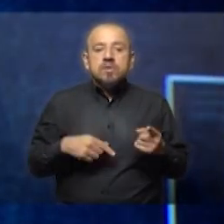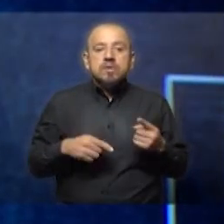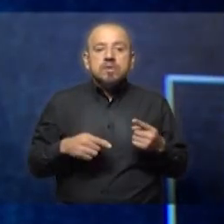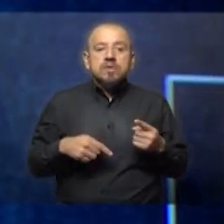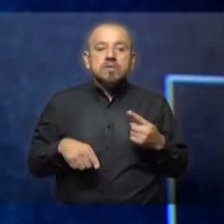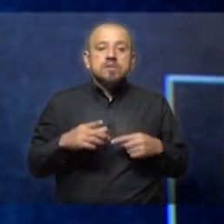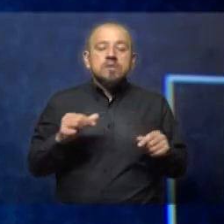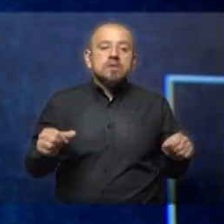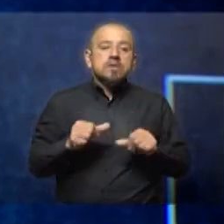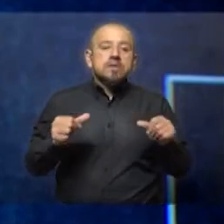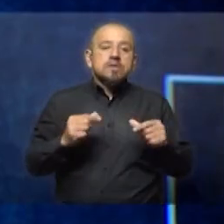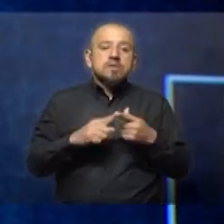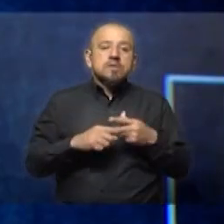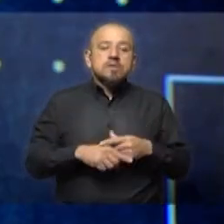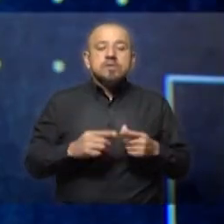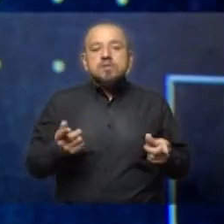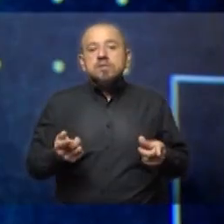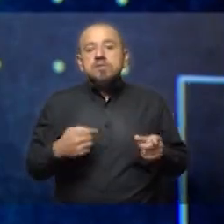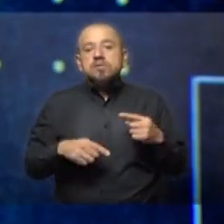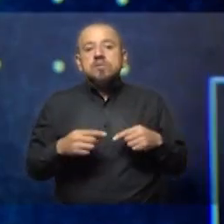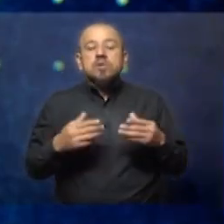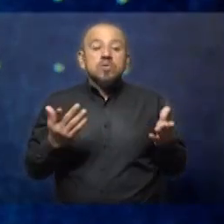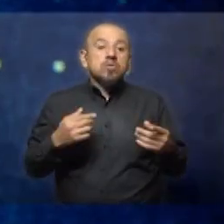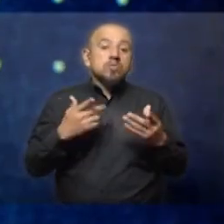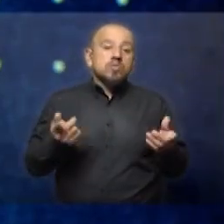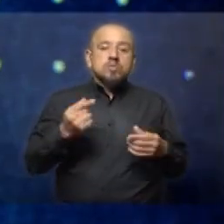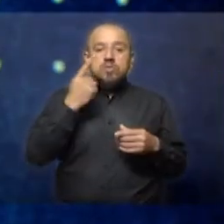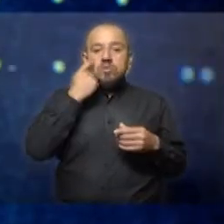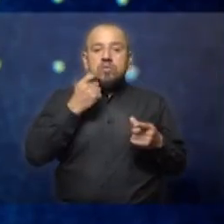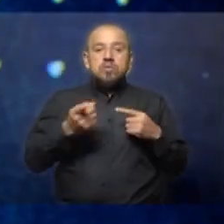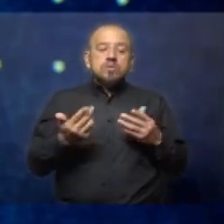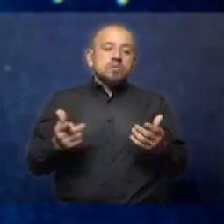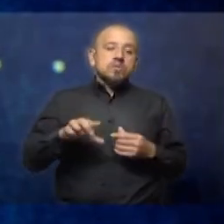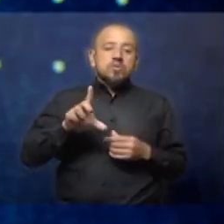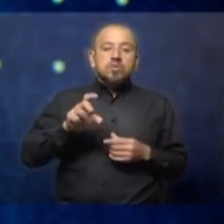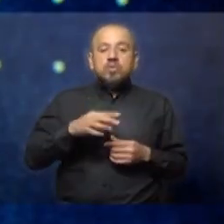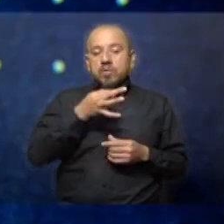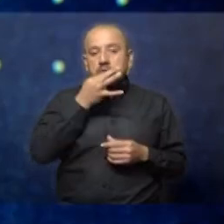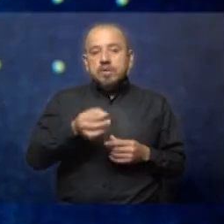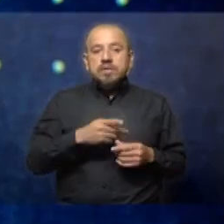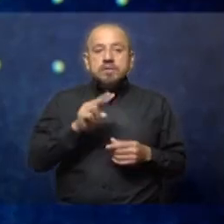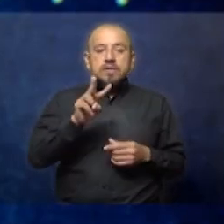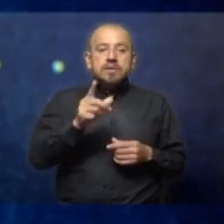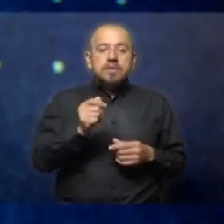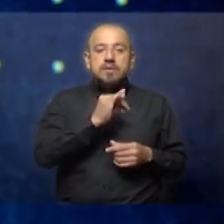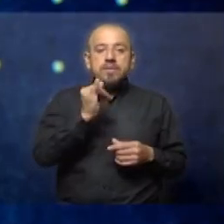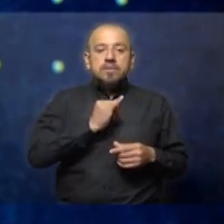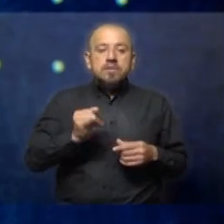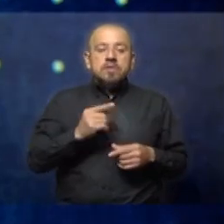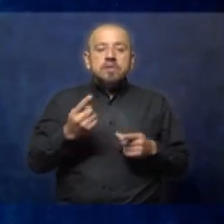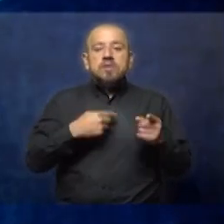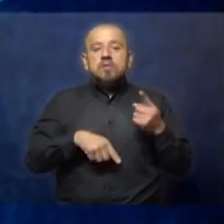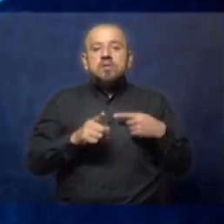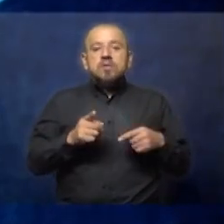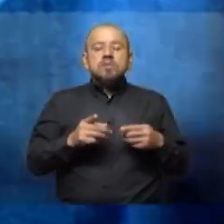hacer el esfuerzo no tener una mirada anacrónica o decir cómo no se dio cuenta no qué obviedad en lo que está diciendo Ferreira entonces entender